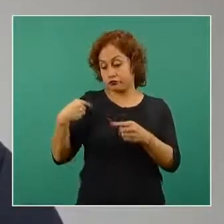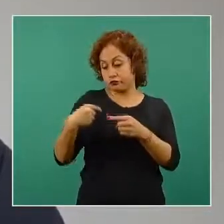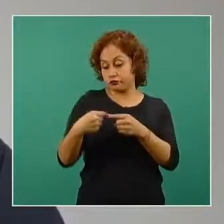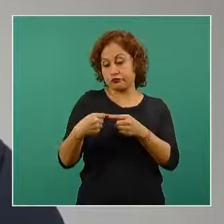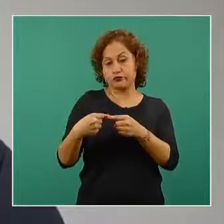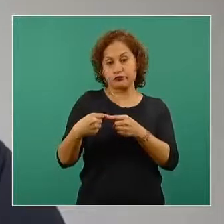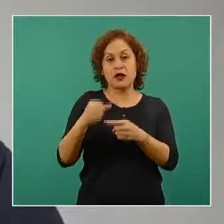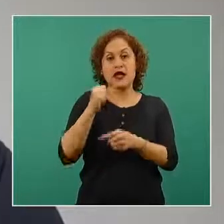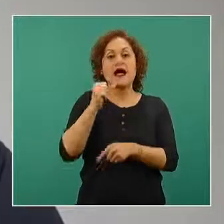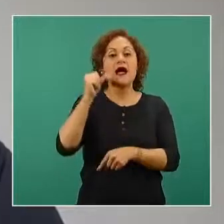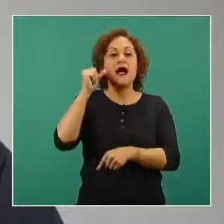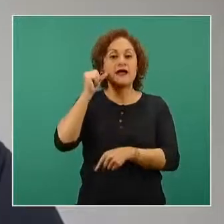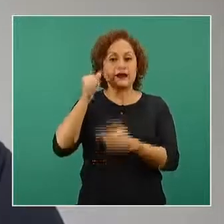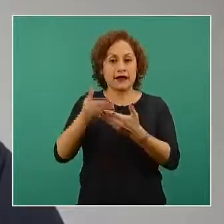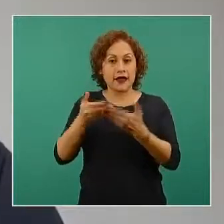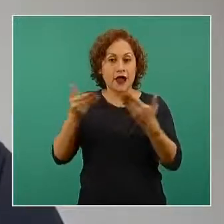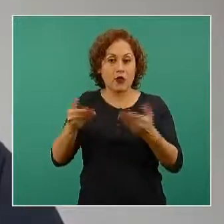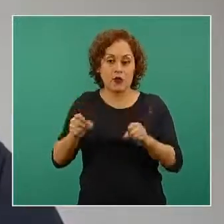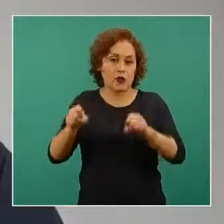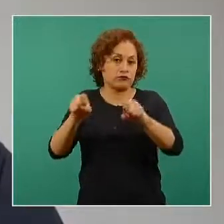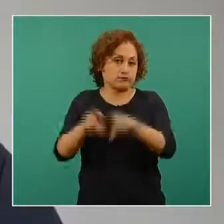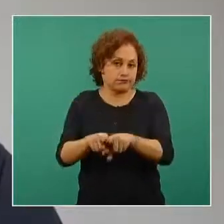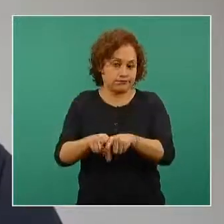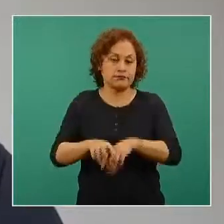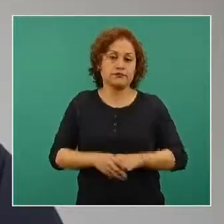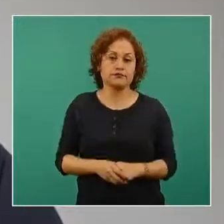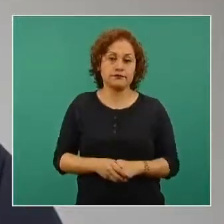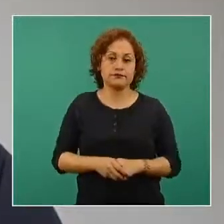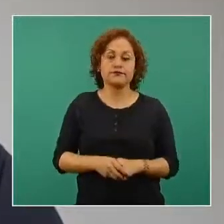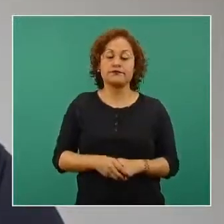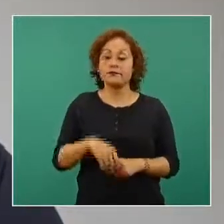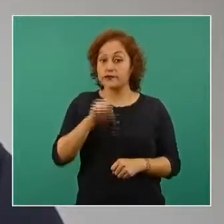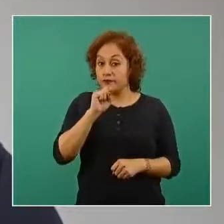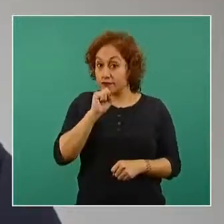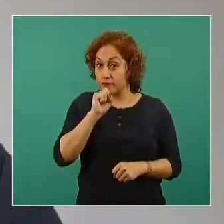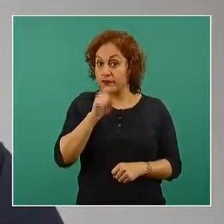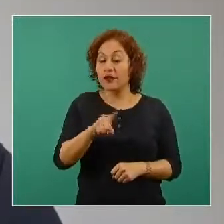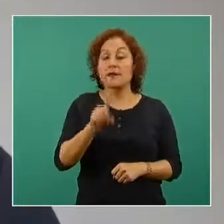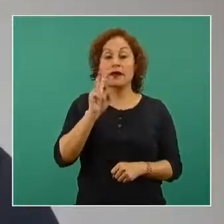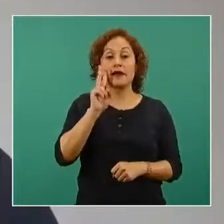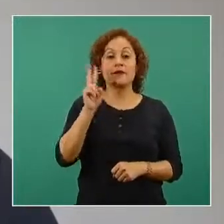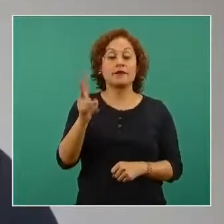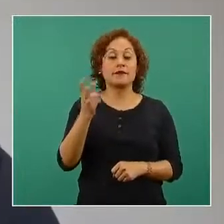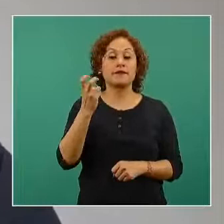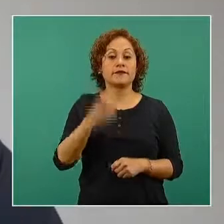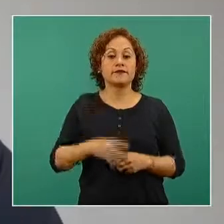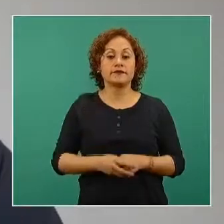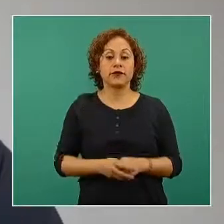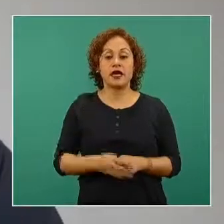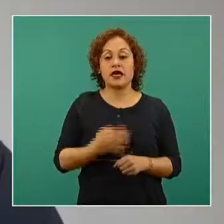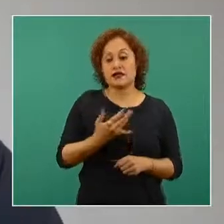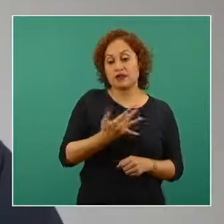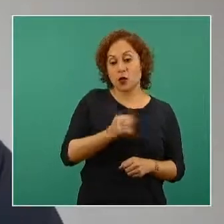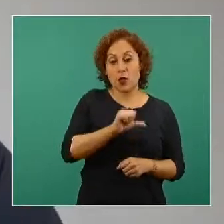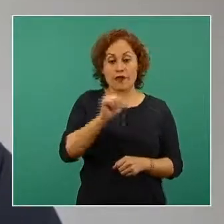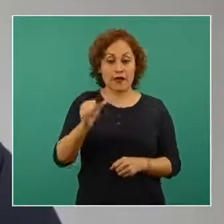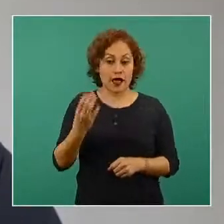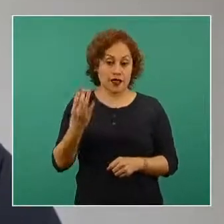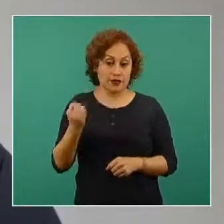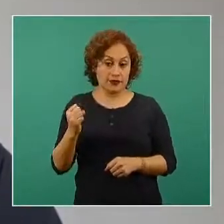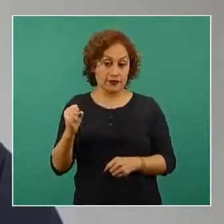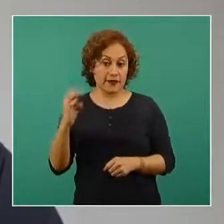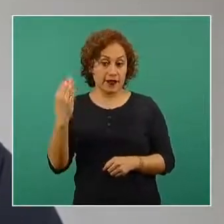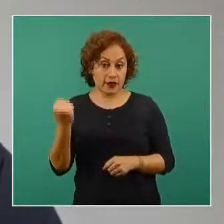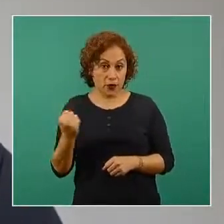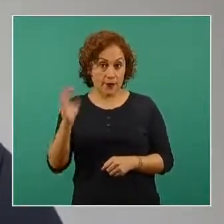de ayer. Y veamos que dentro del rango que puede obtenerse para este nivel, que va entre el 50 y el 69, pues